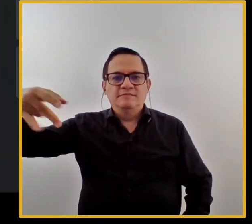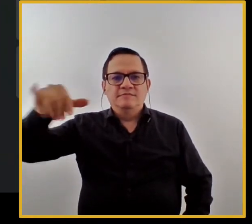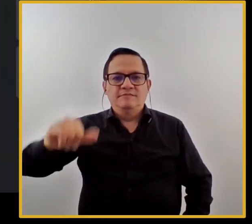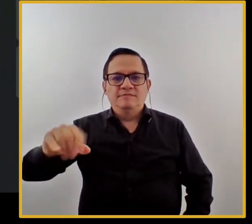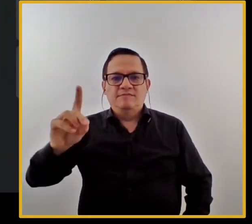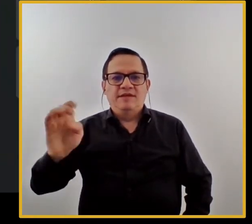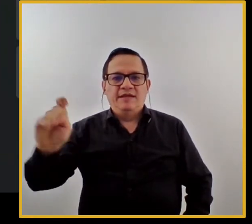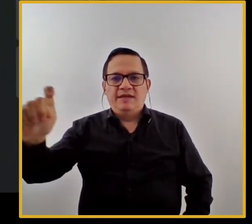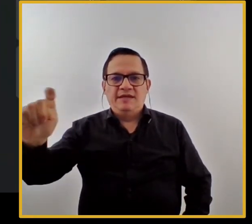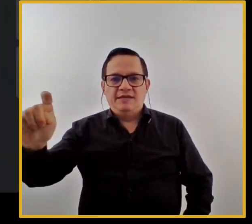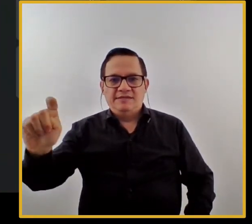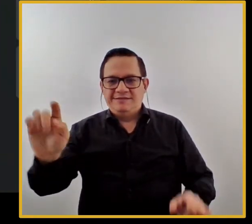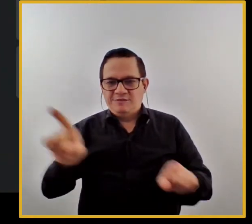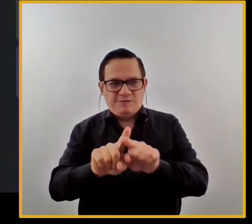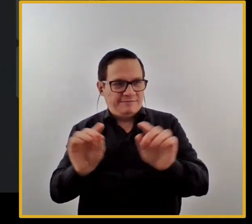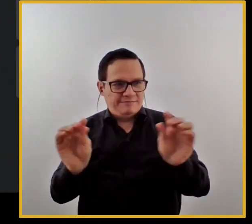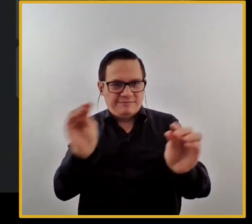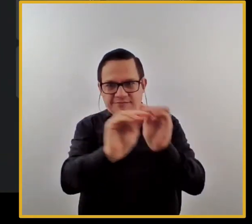de x